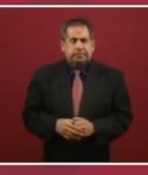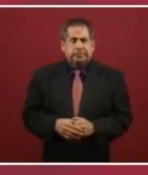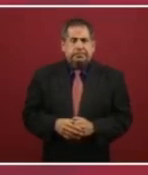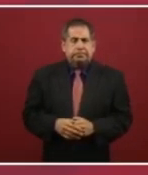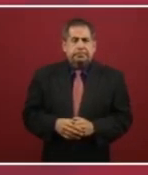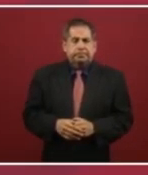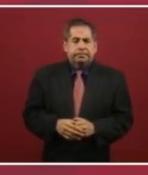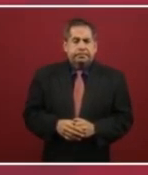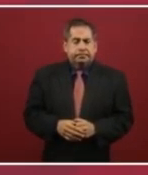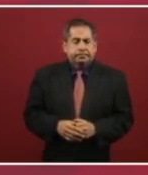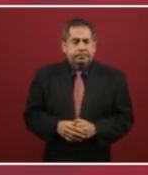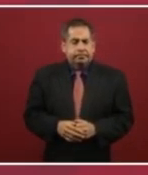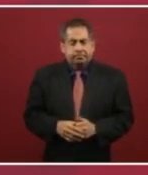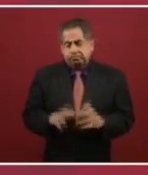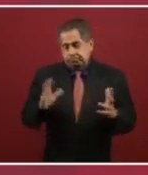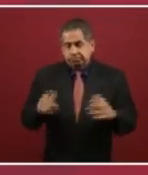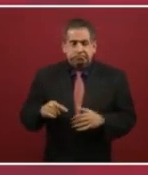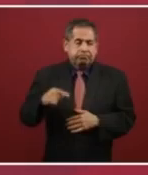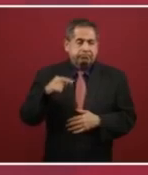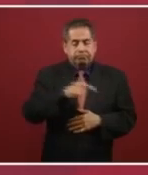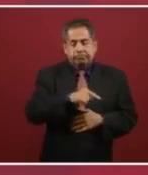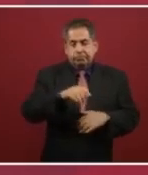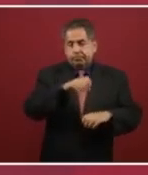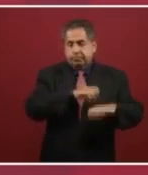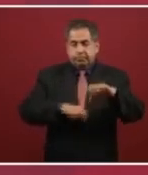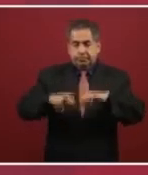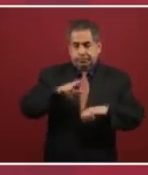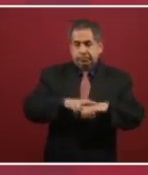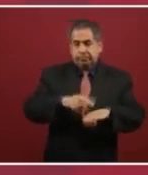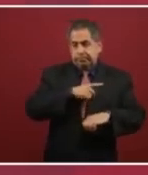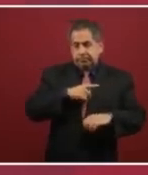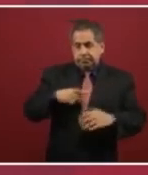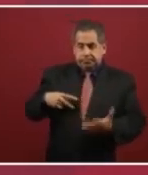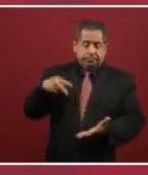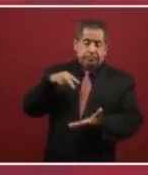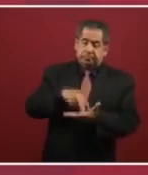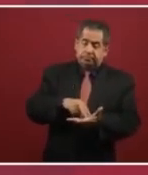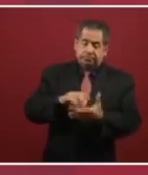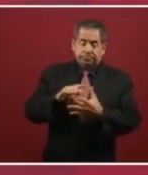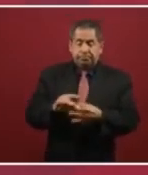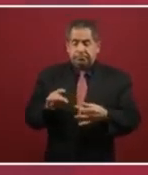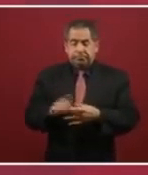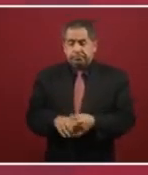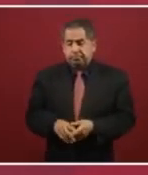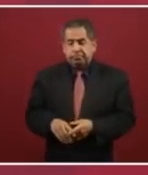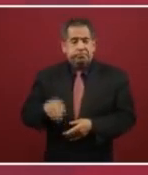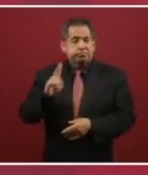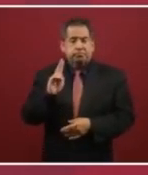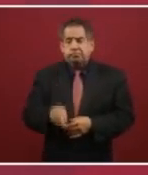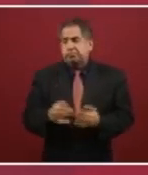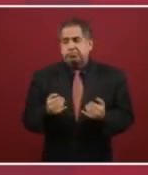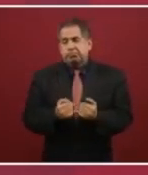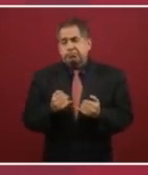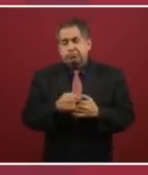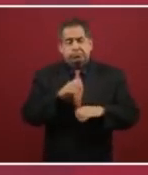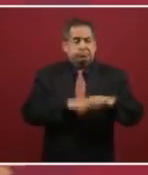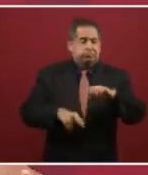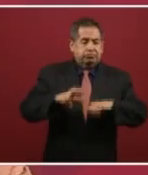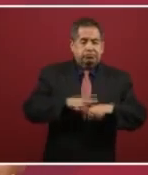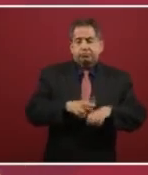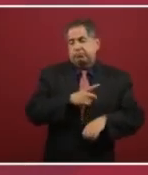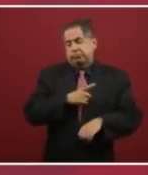pues que hacerlo como lo haría cualquier embajador tiene que defender